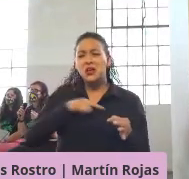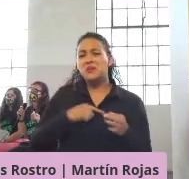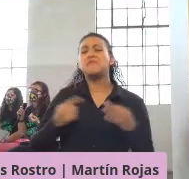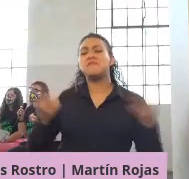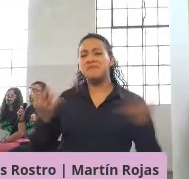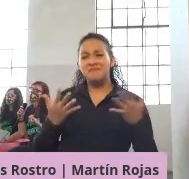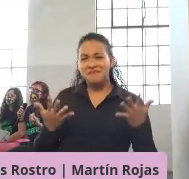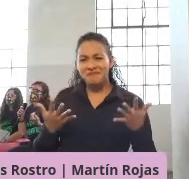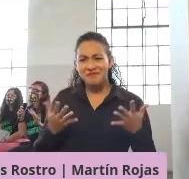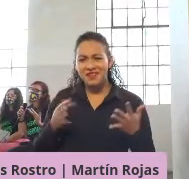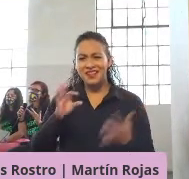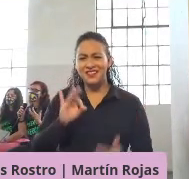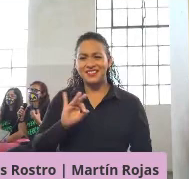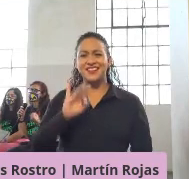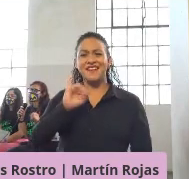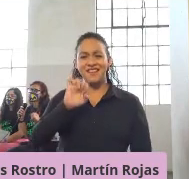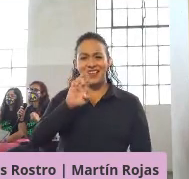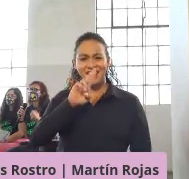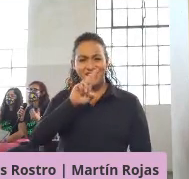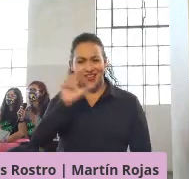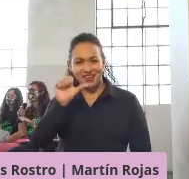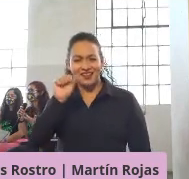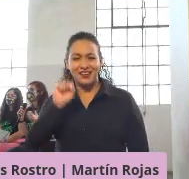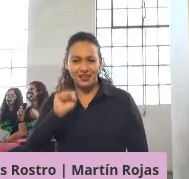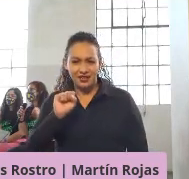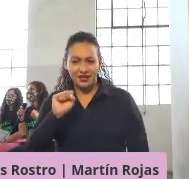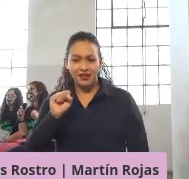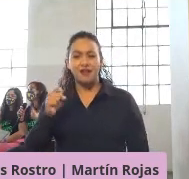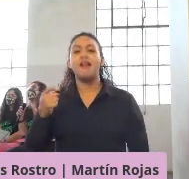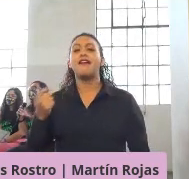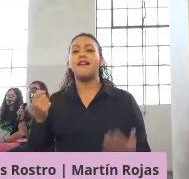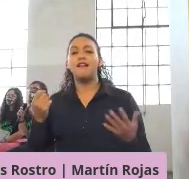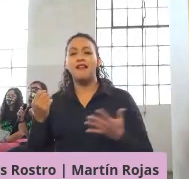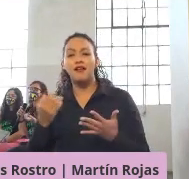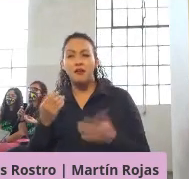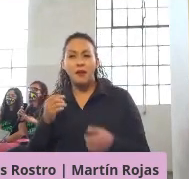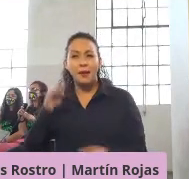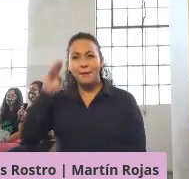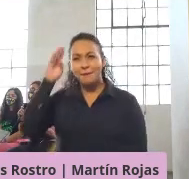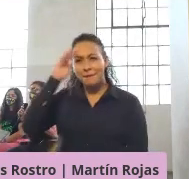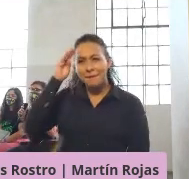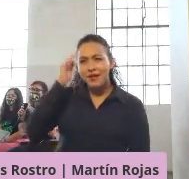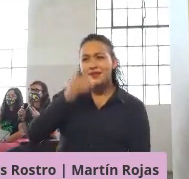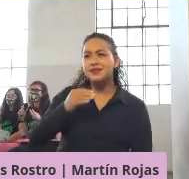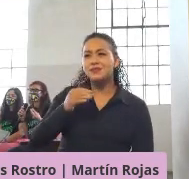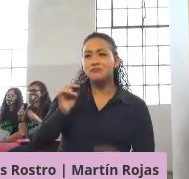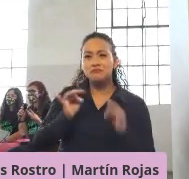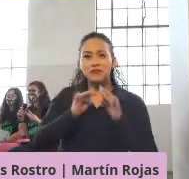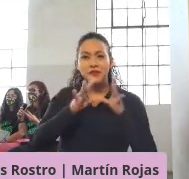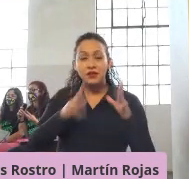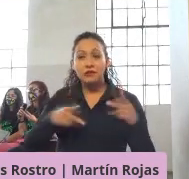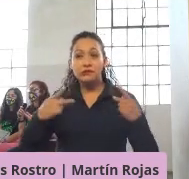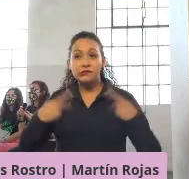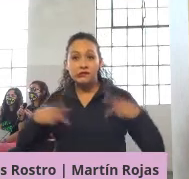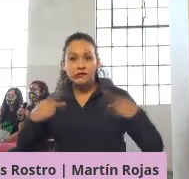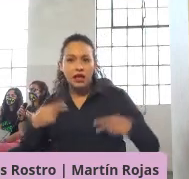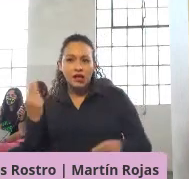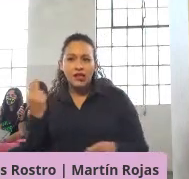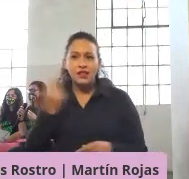surge de pues la necesidad, surge de la rabia también colectiva,